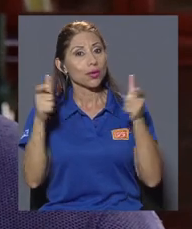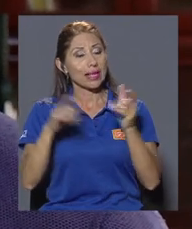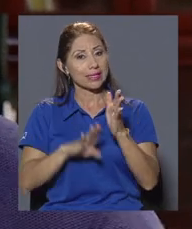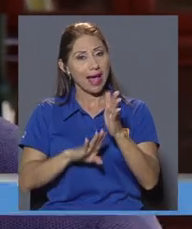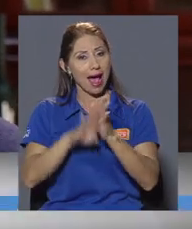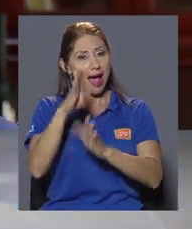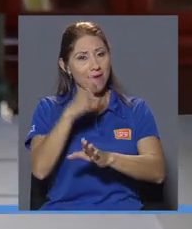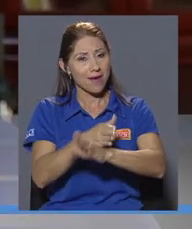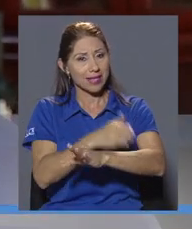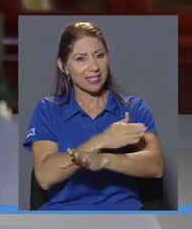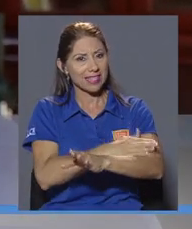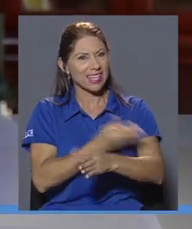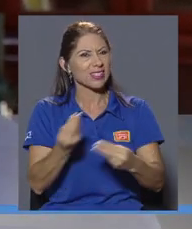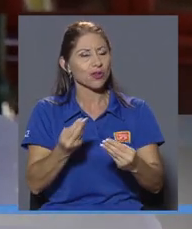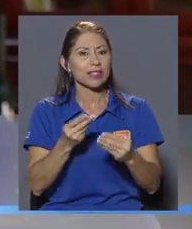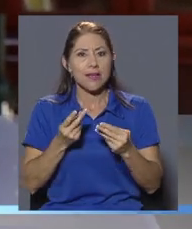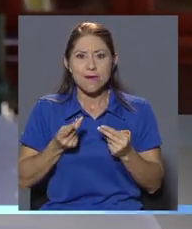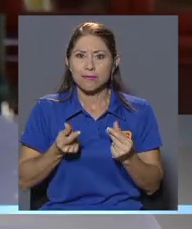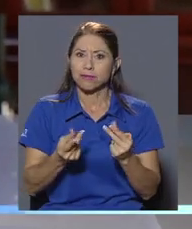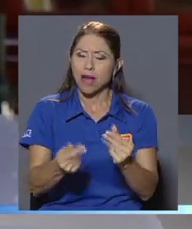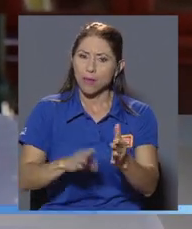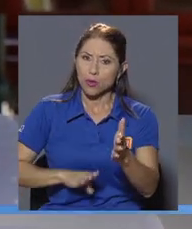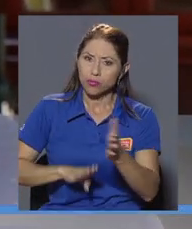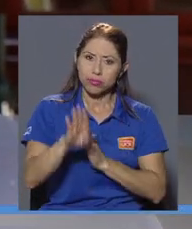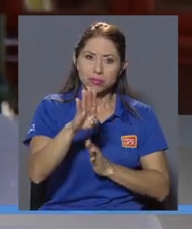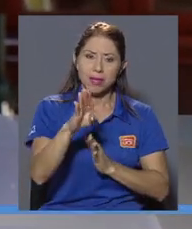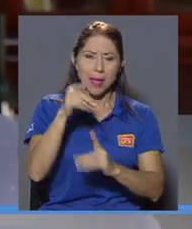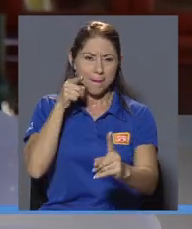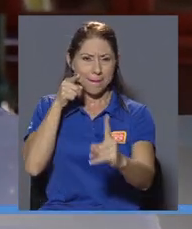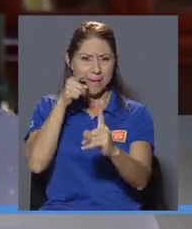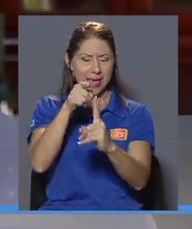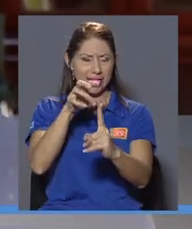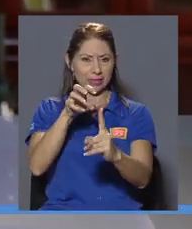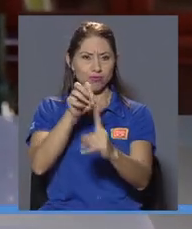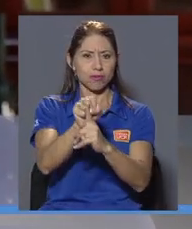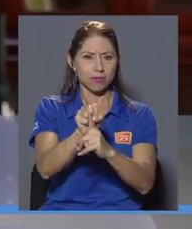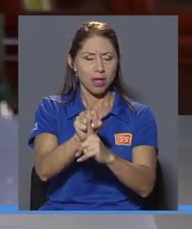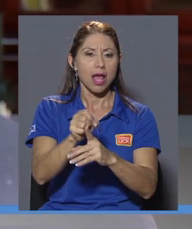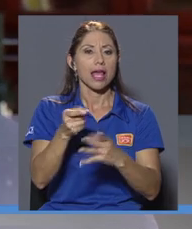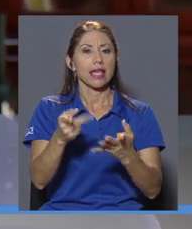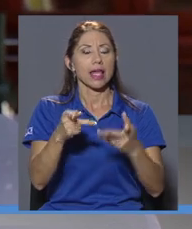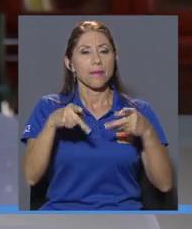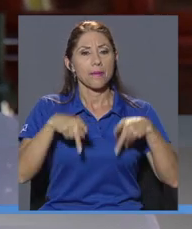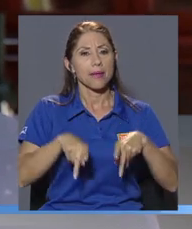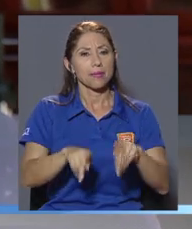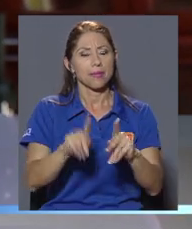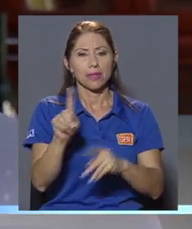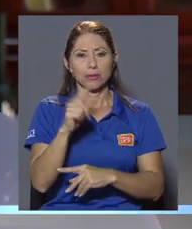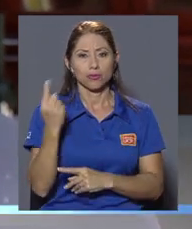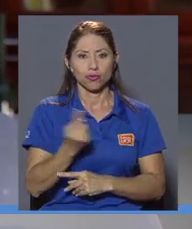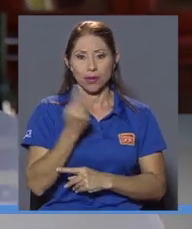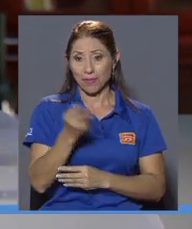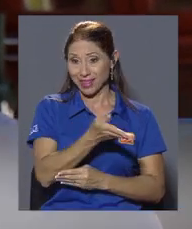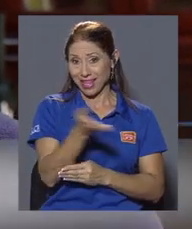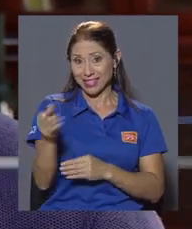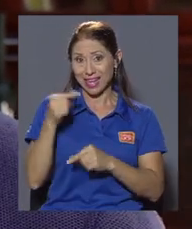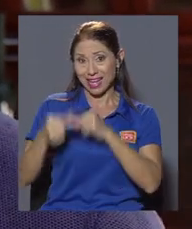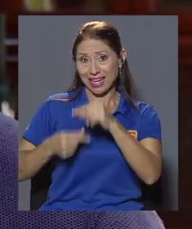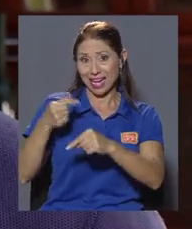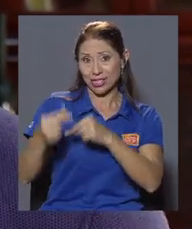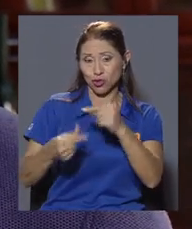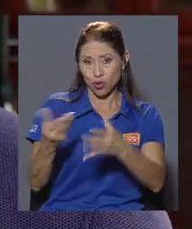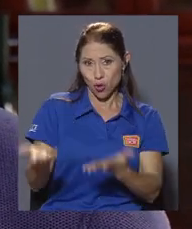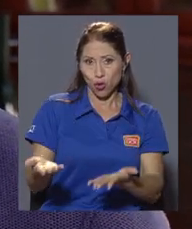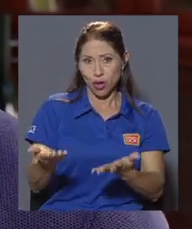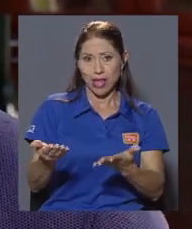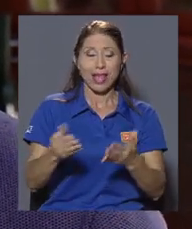hemos tenido en esto es avanzar rápido, tener metas prontas, tener metas de impacto que permitan no solamente el que esa generación, de esa